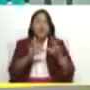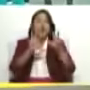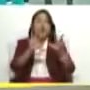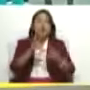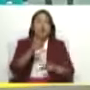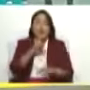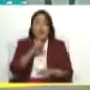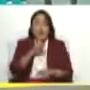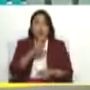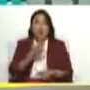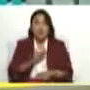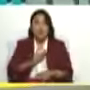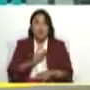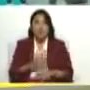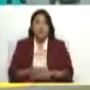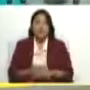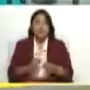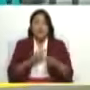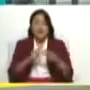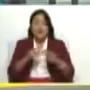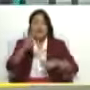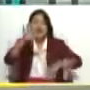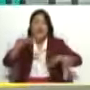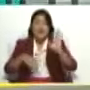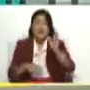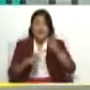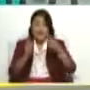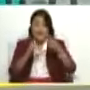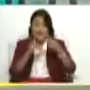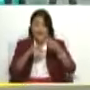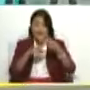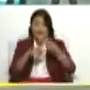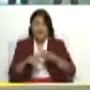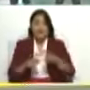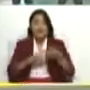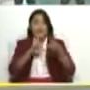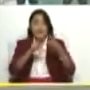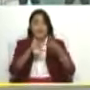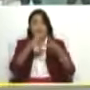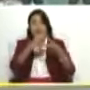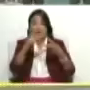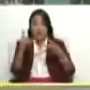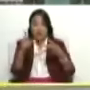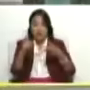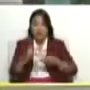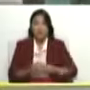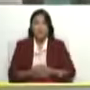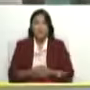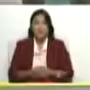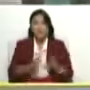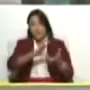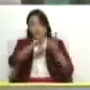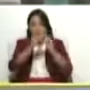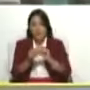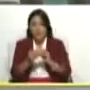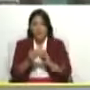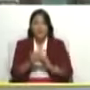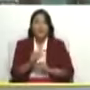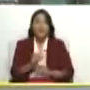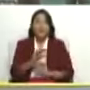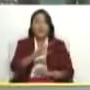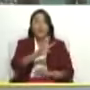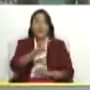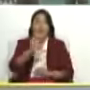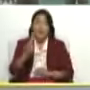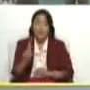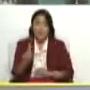oro 15 medallas de plata 21 medallas de bronce hay